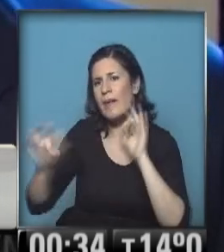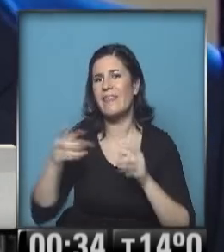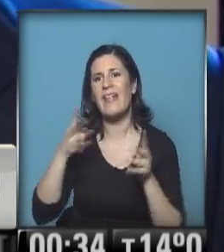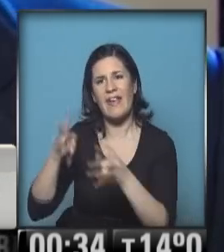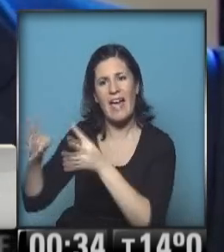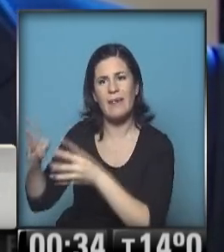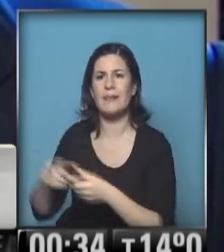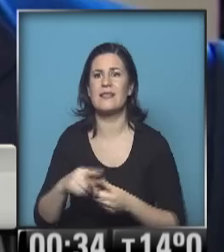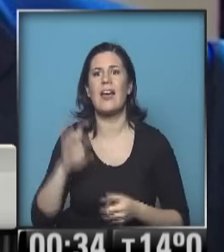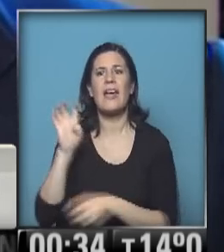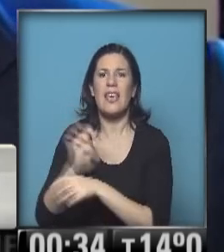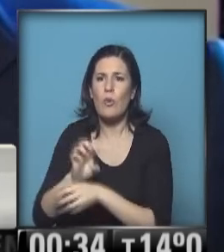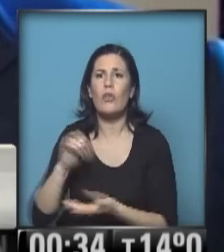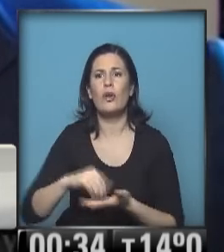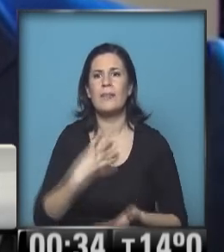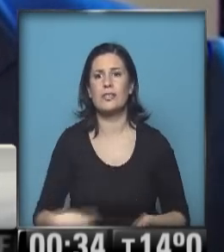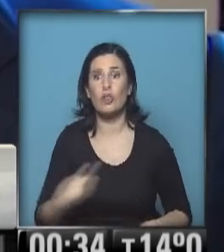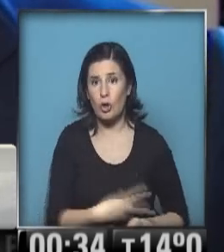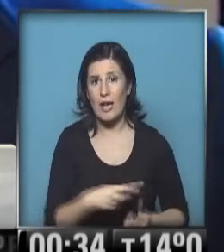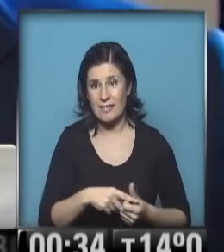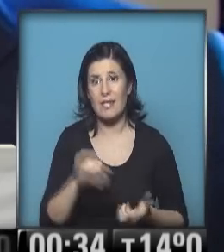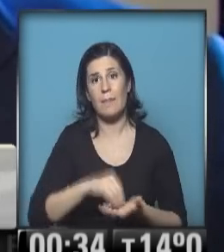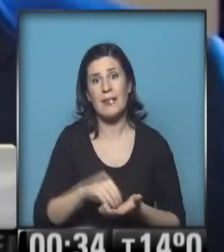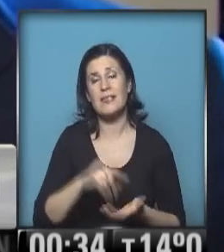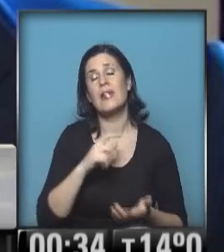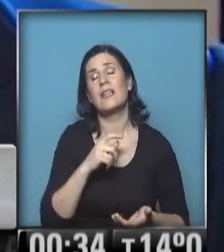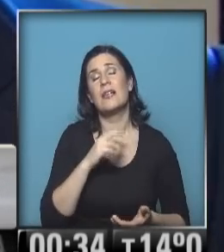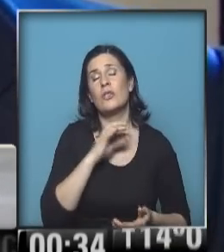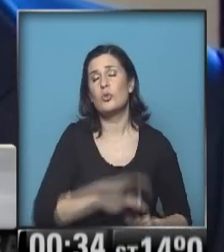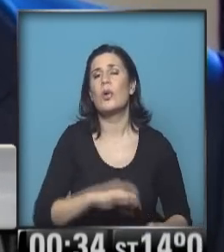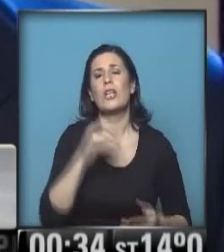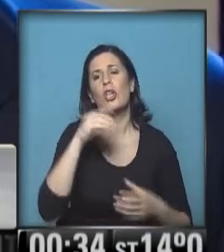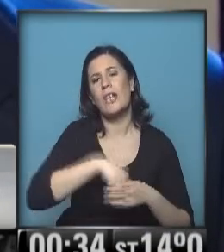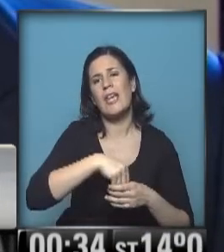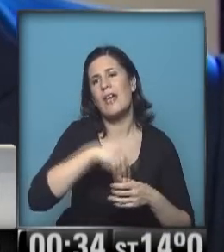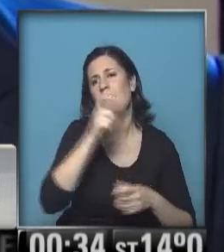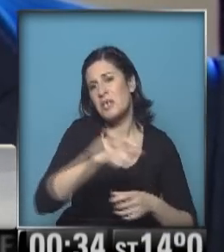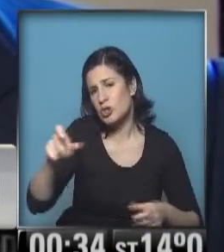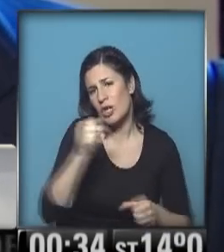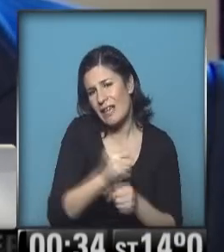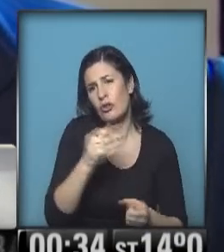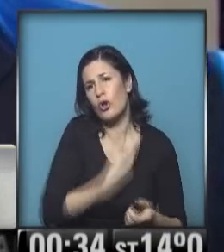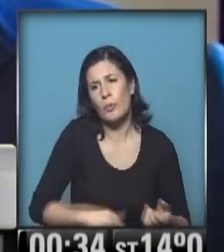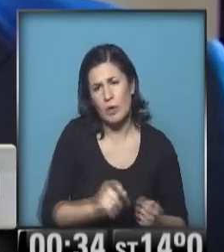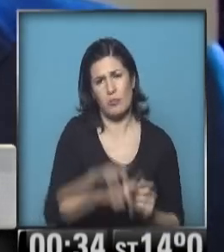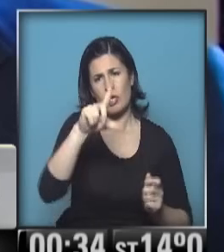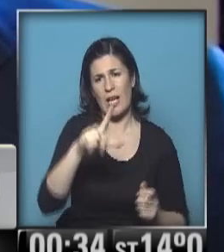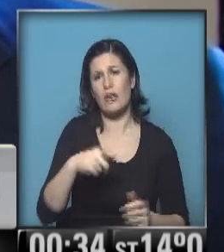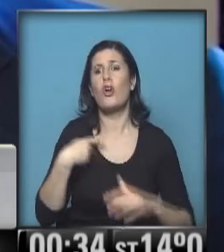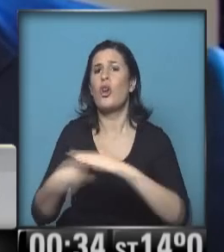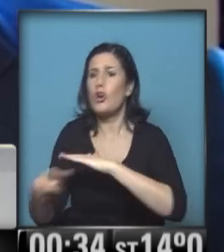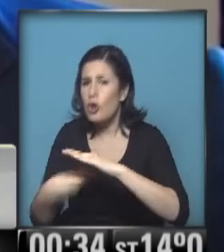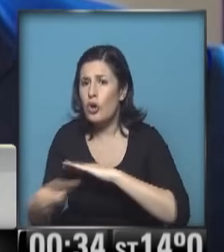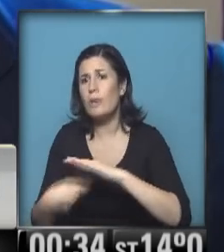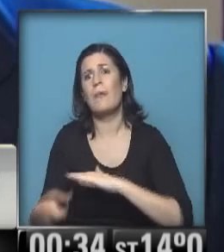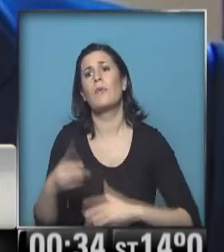condenado, el pago de sobresueldos a funcionarios, la licitación de Siemens por los DNI y el pago de coimas por la informatización del Banco Nación